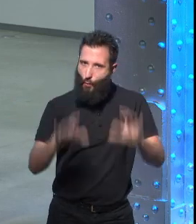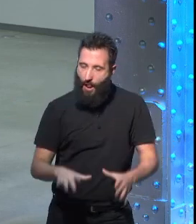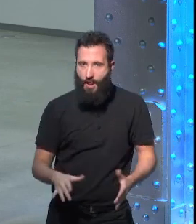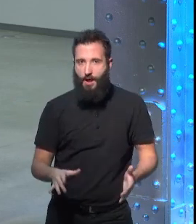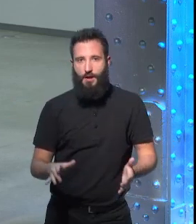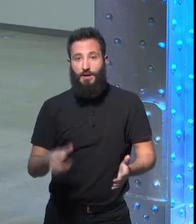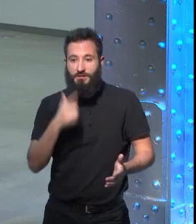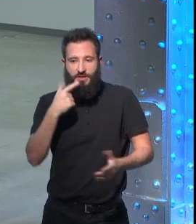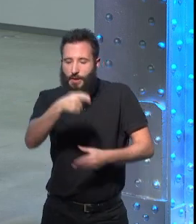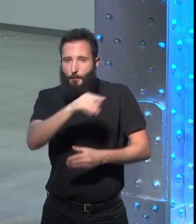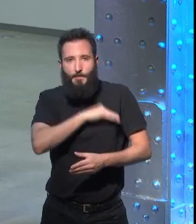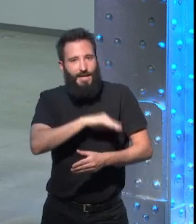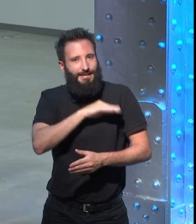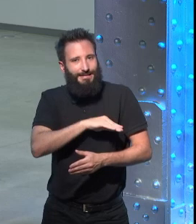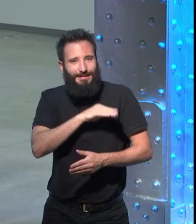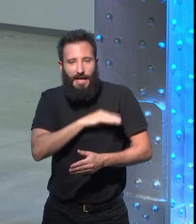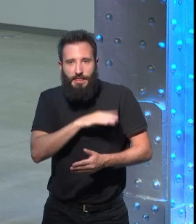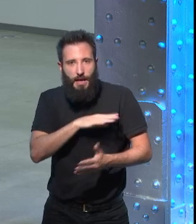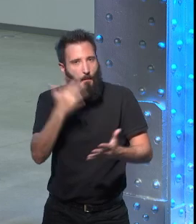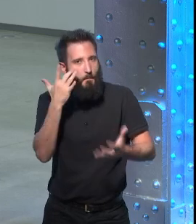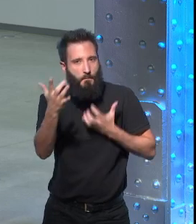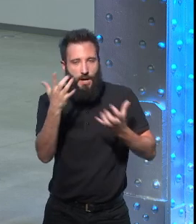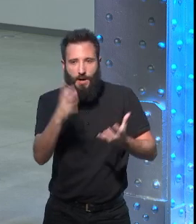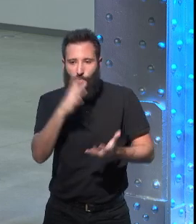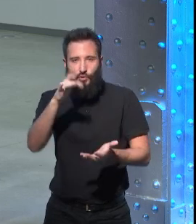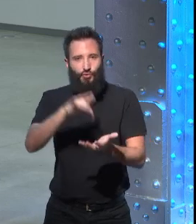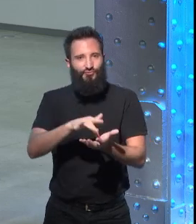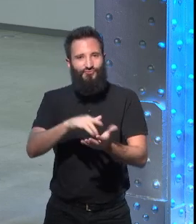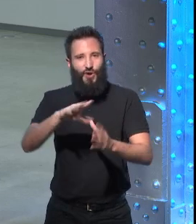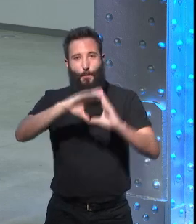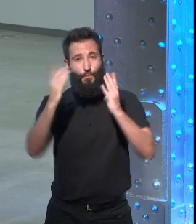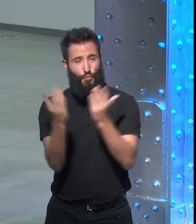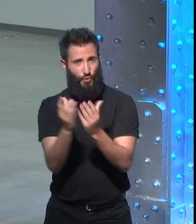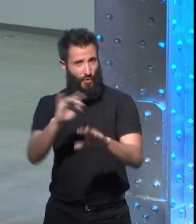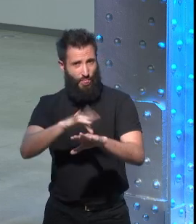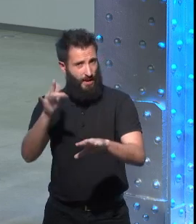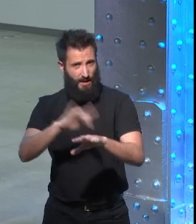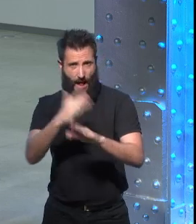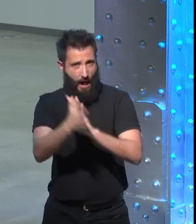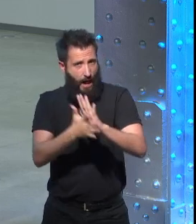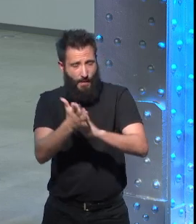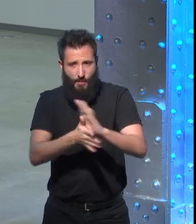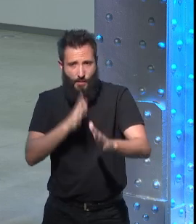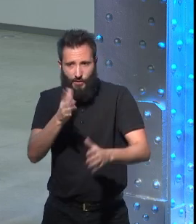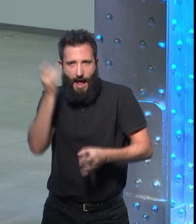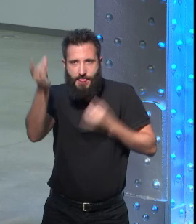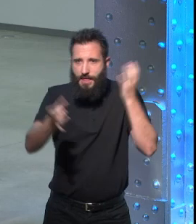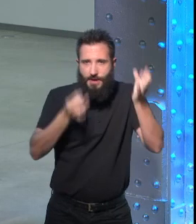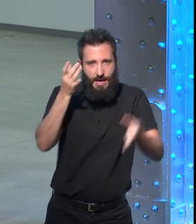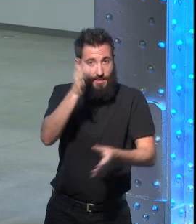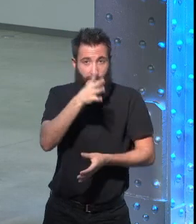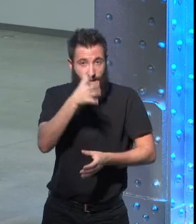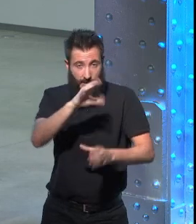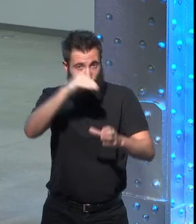Es bastante significativo que en el mundo digital, estamos hablando de actividades delictivas